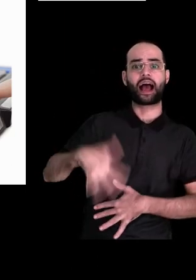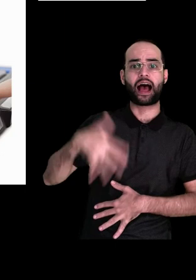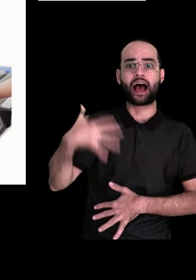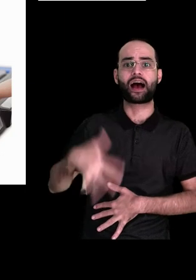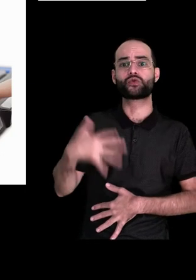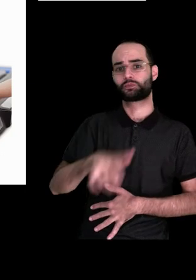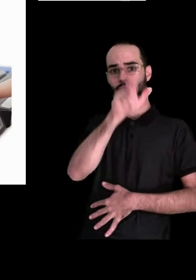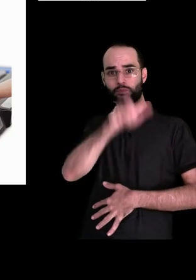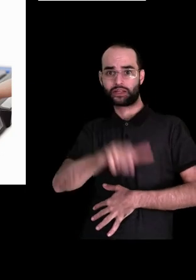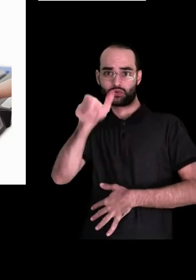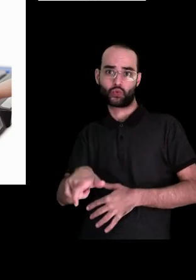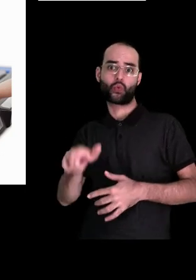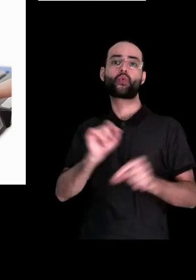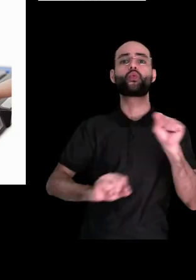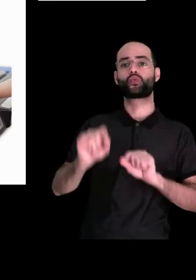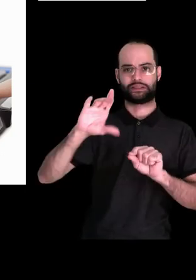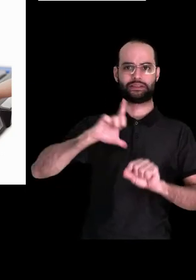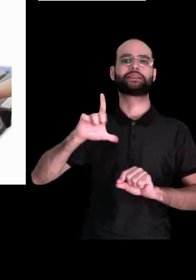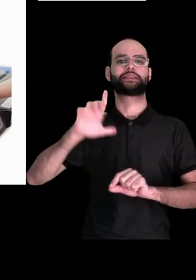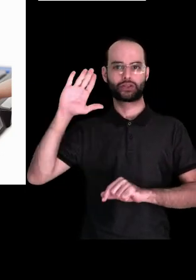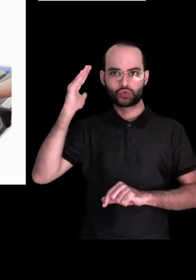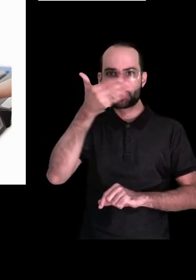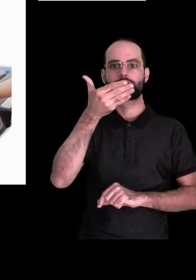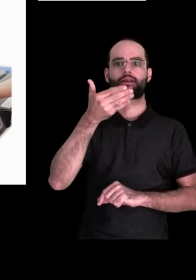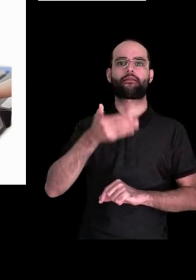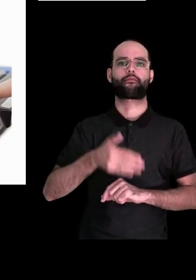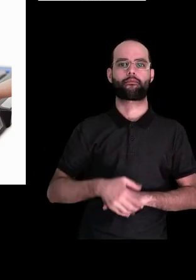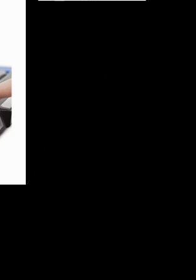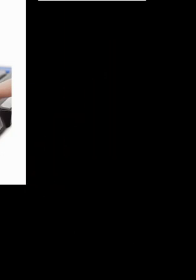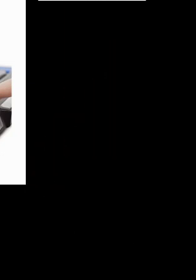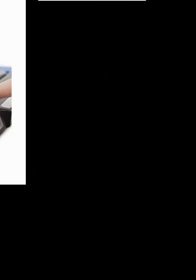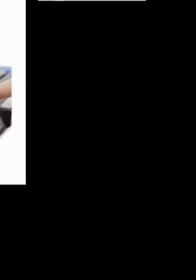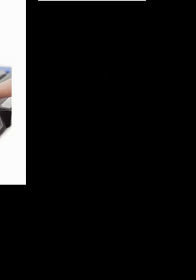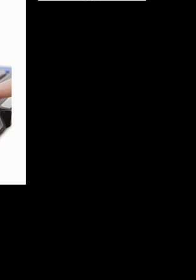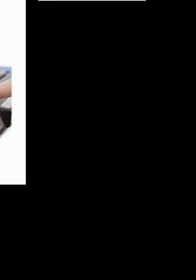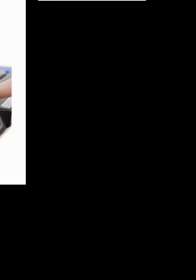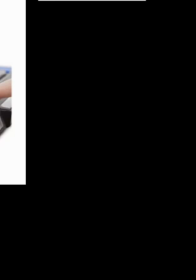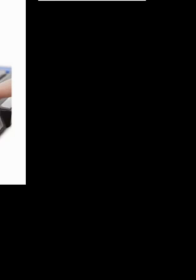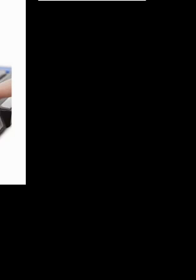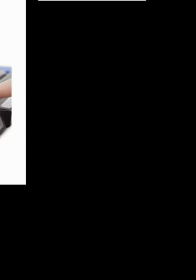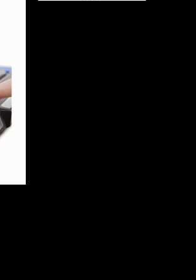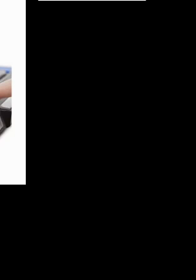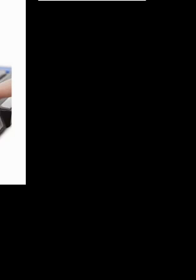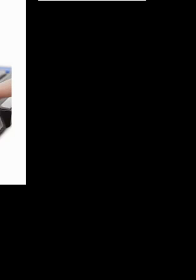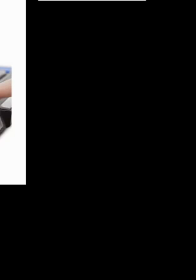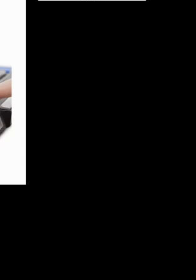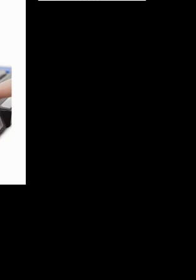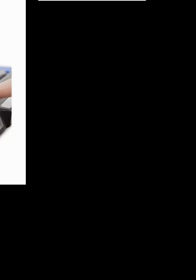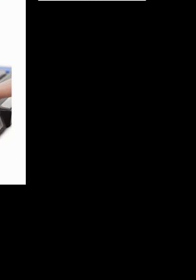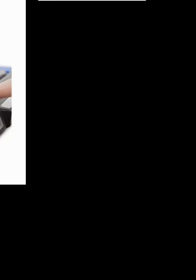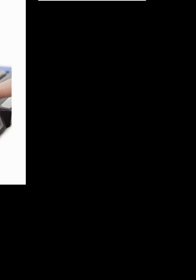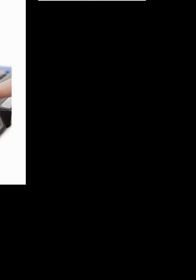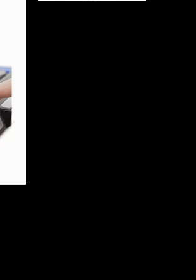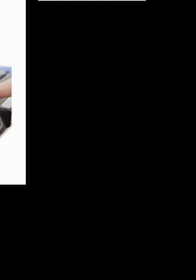A la izquierda, dos líneas abajo, dice: el costo de dispositivos de asistencia para permitir la comunicación, por